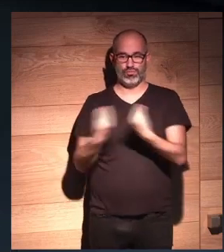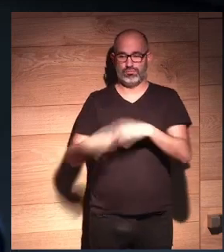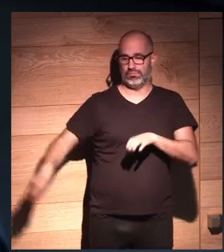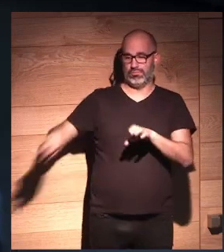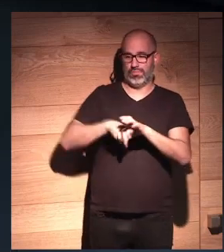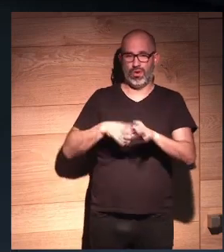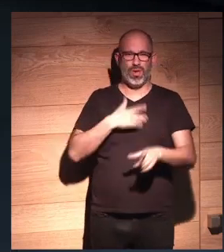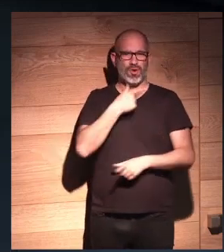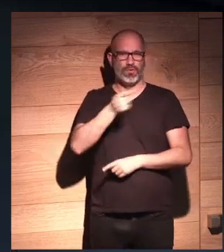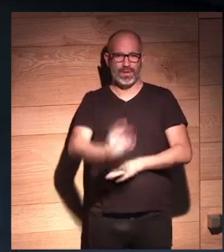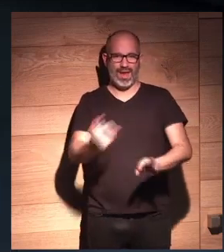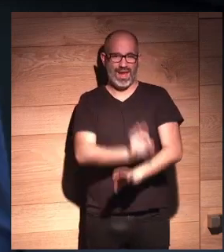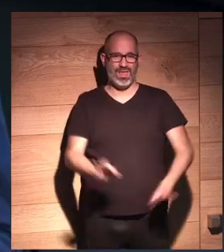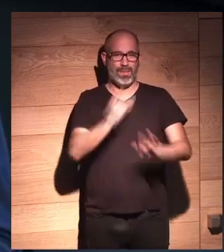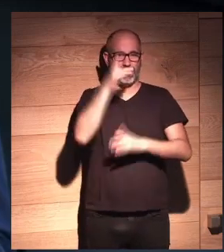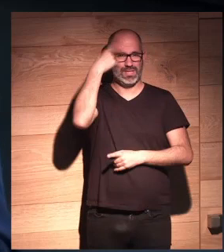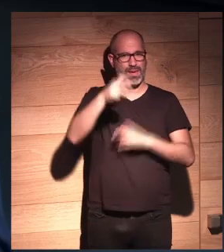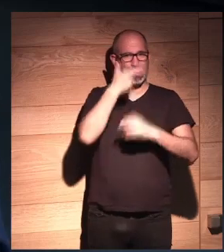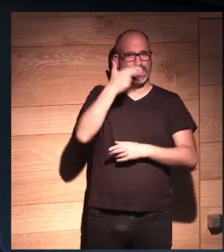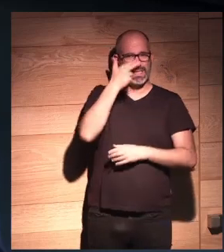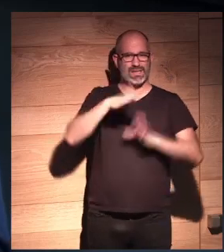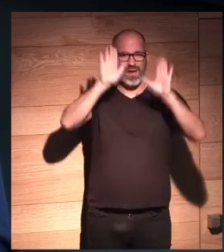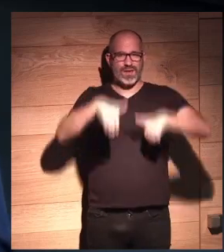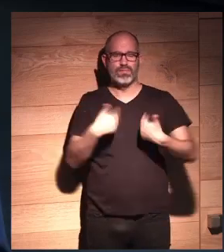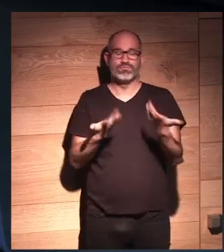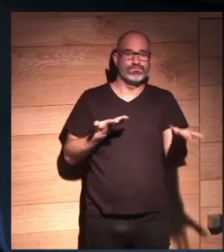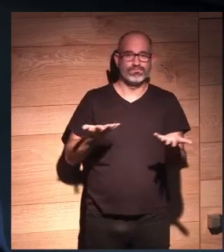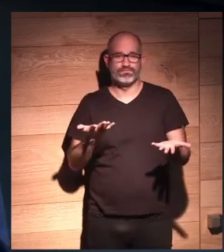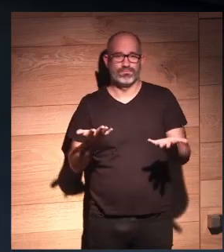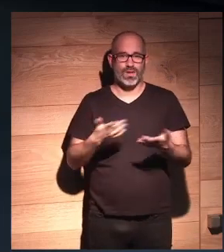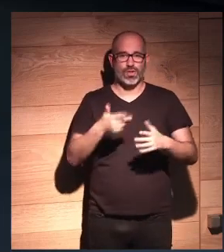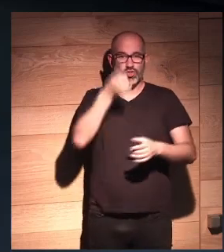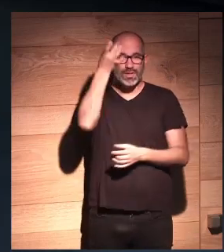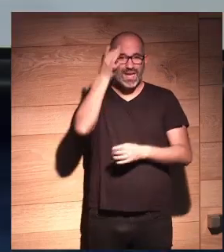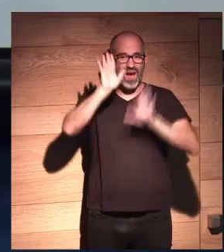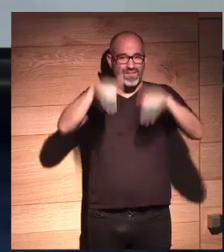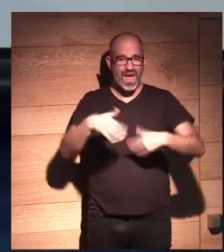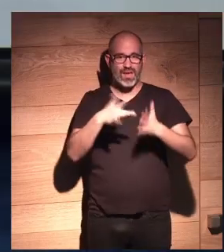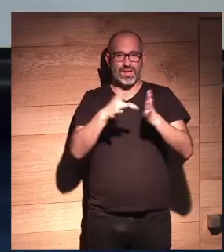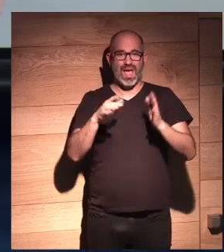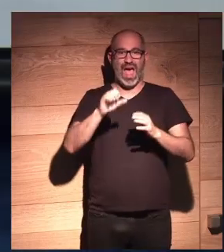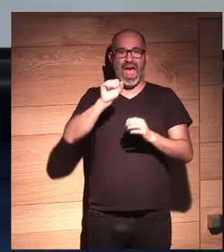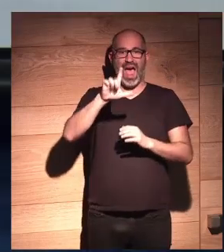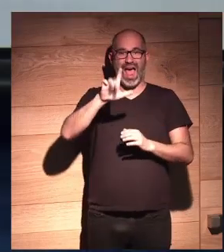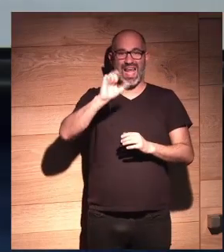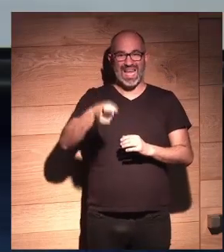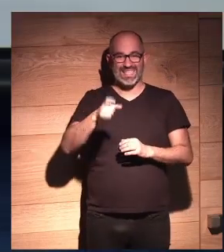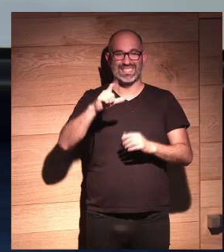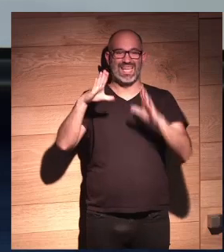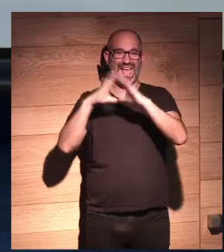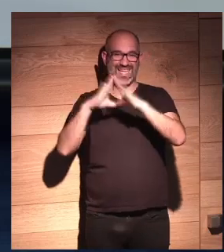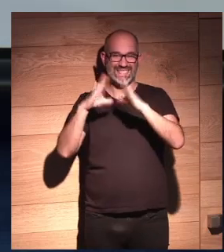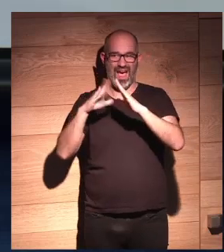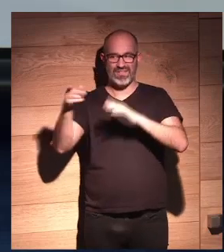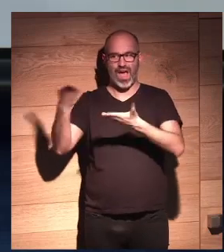no me gustaba nada, yo no quería hacer eso, pero sabía que era interesante, y esa tontería me llevó a llevar a Alex de la Iglesia a su casa todos los días durante una